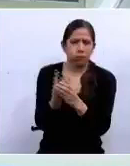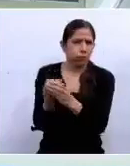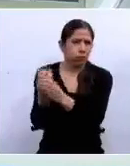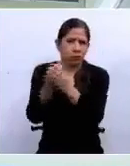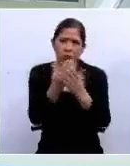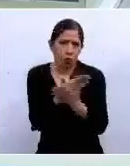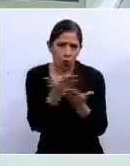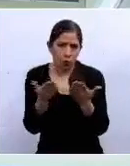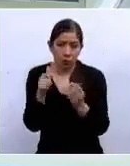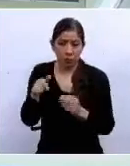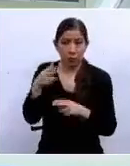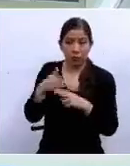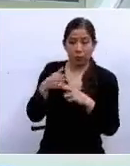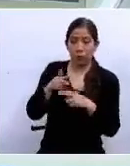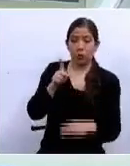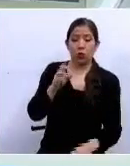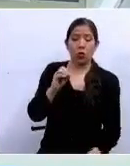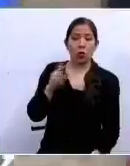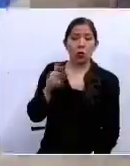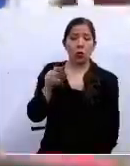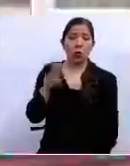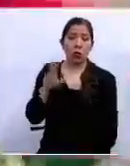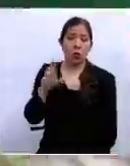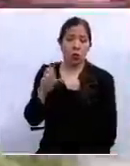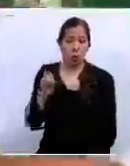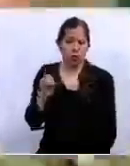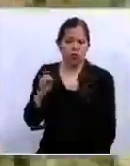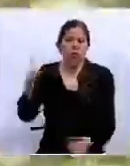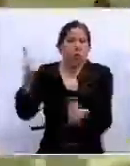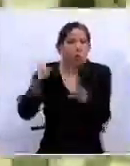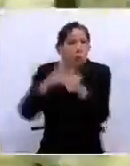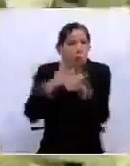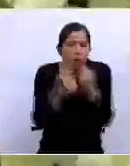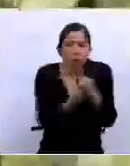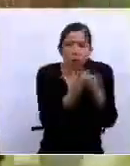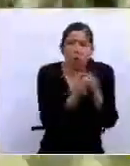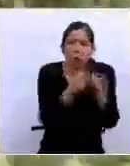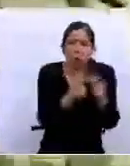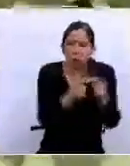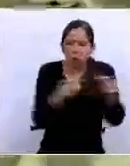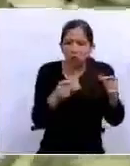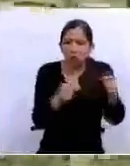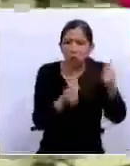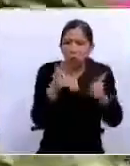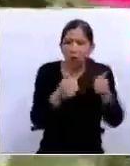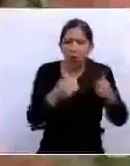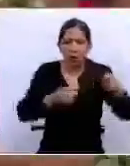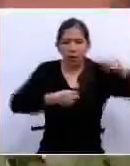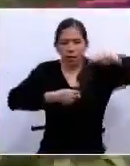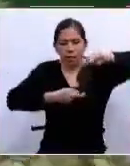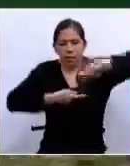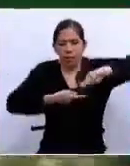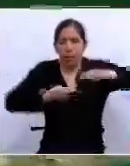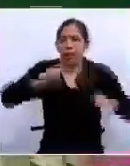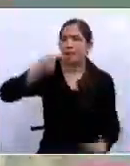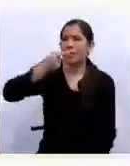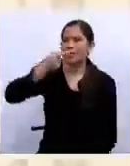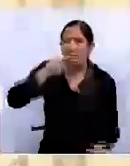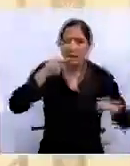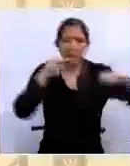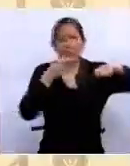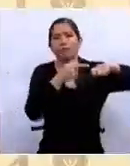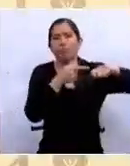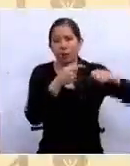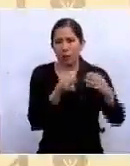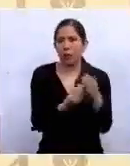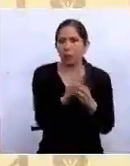Coca-Bol, el cual proyecta como primer producto de elaboración los dentríficos. Pero la actividad principal de esta Coca-Bol va a ser el